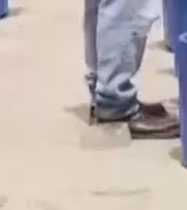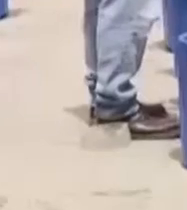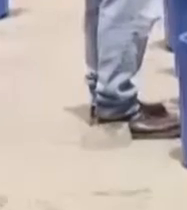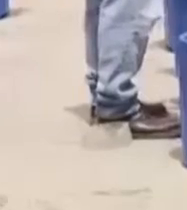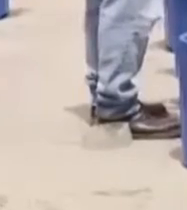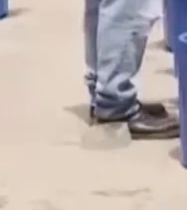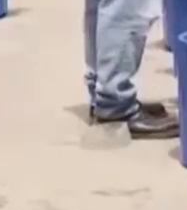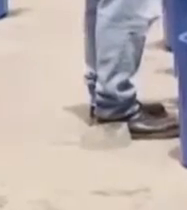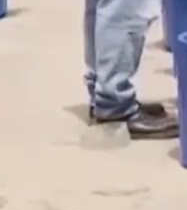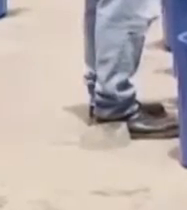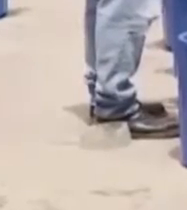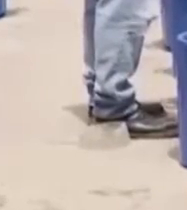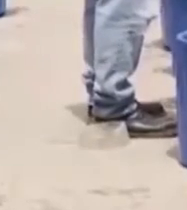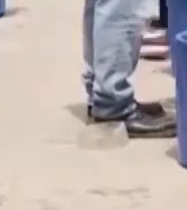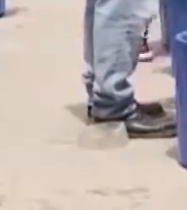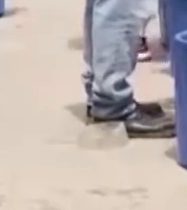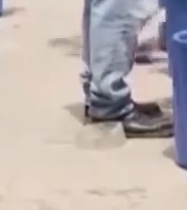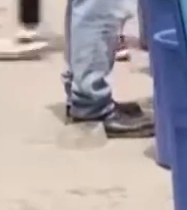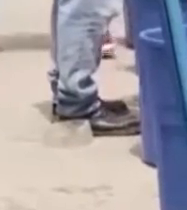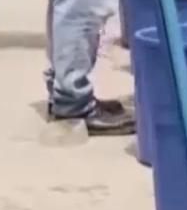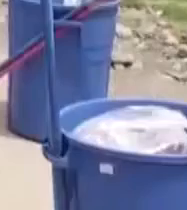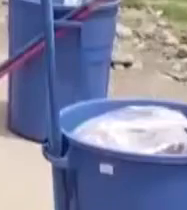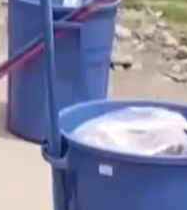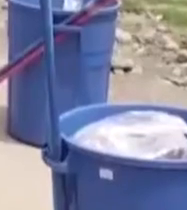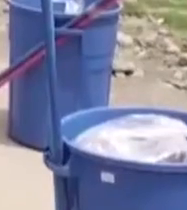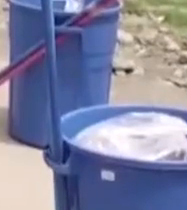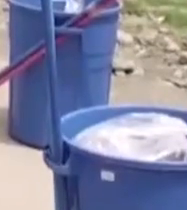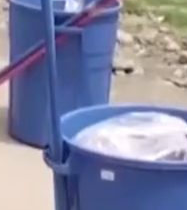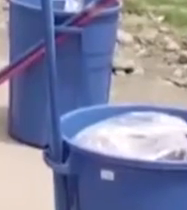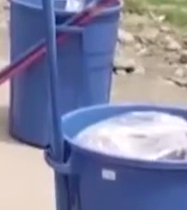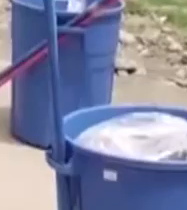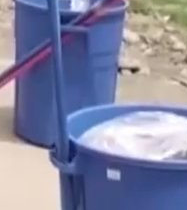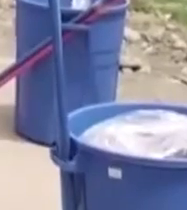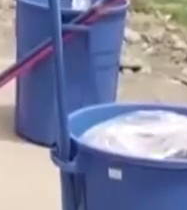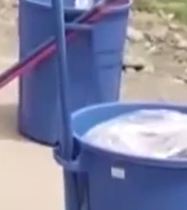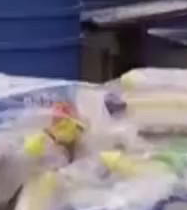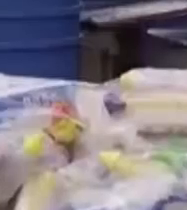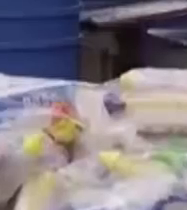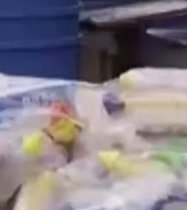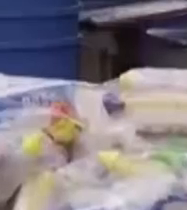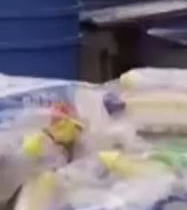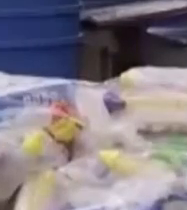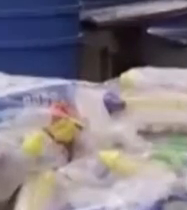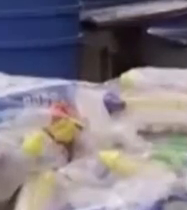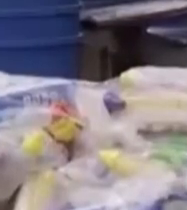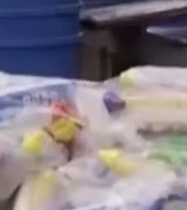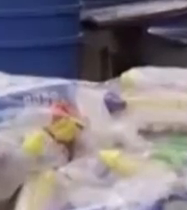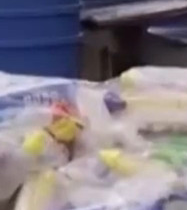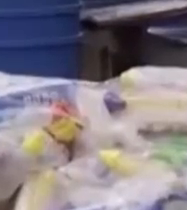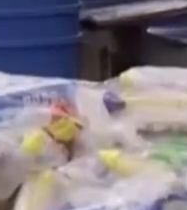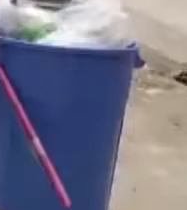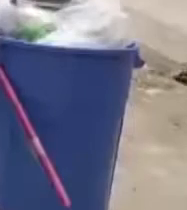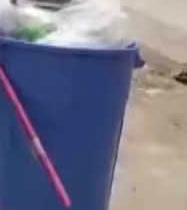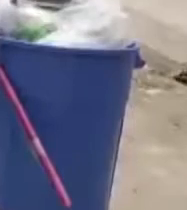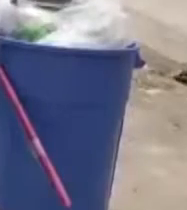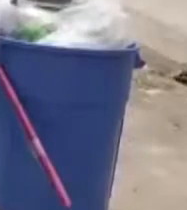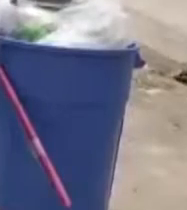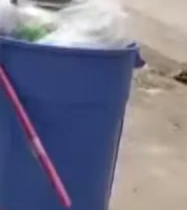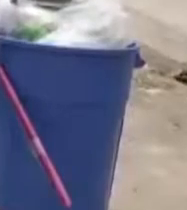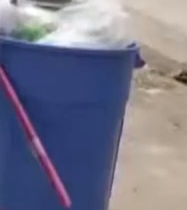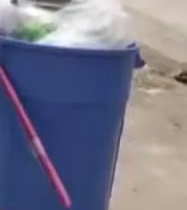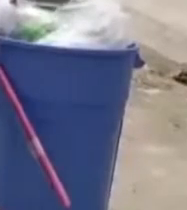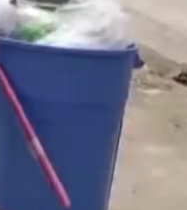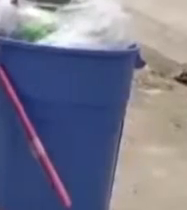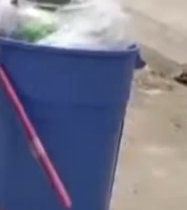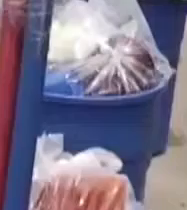colon y es que la operación no están solos aún no se concluye cada familia recibe un paquete de ayuda humanitaria que consta de seis kits